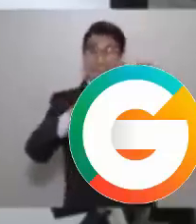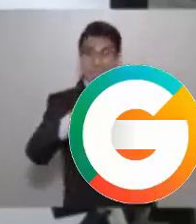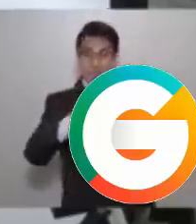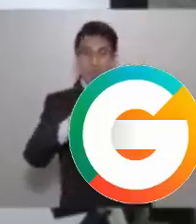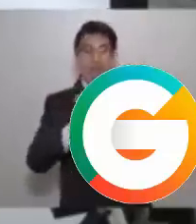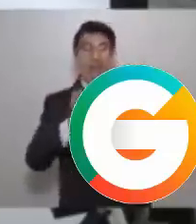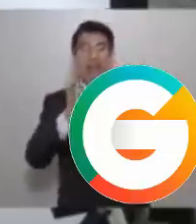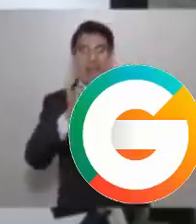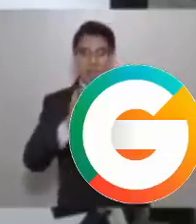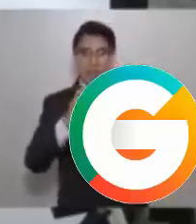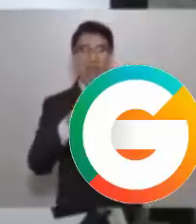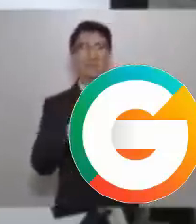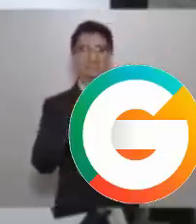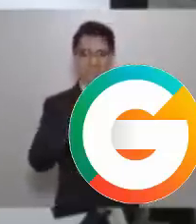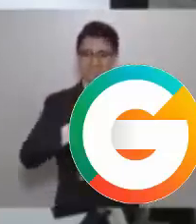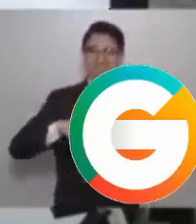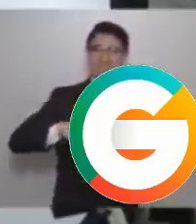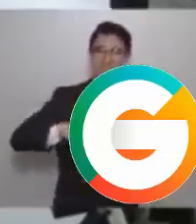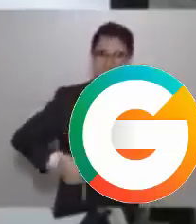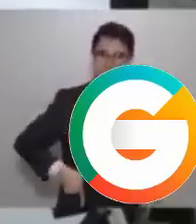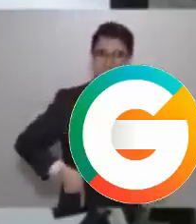los cuales se puede